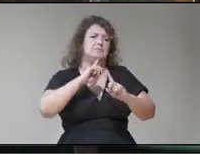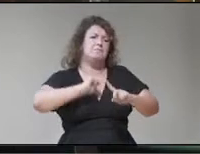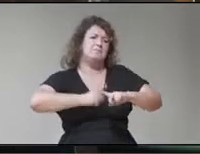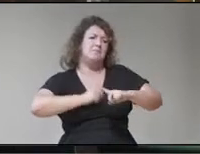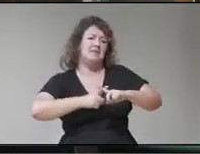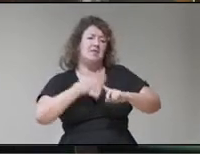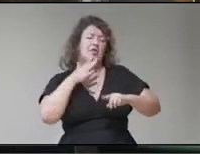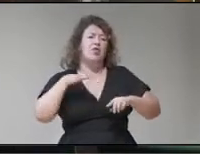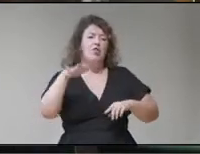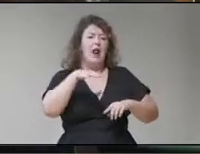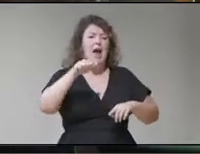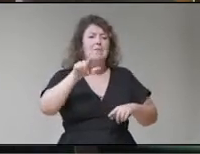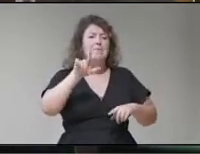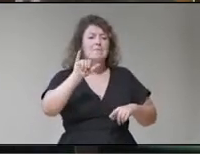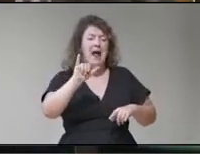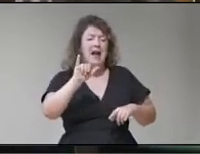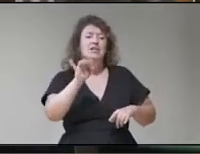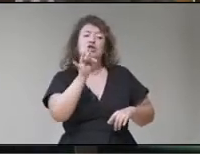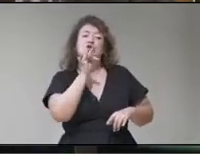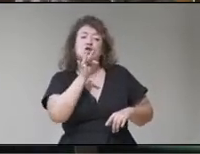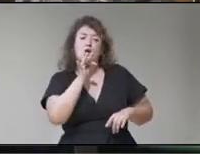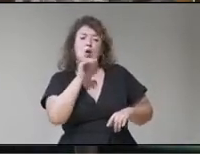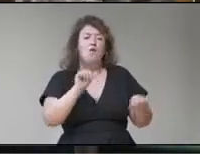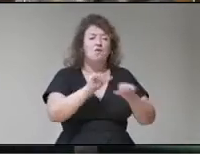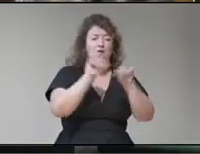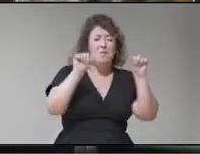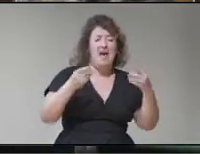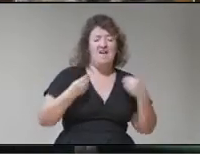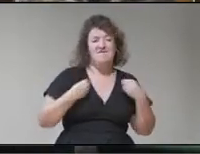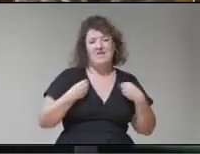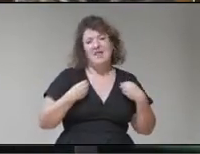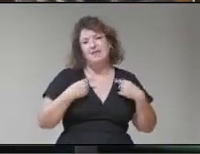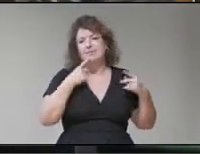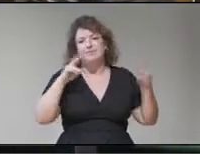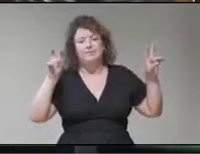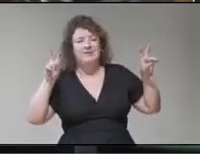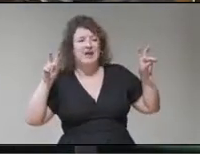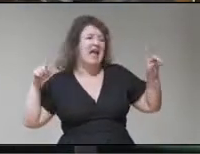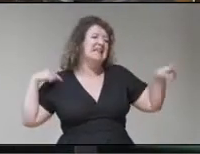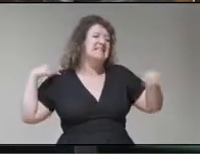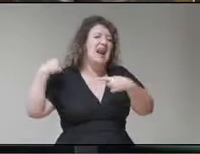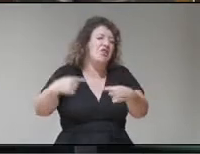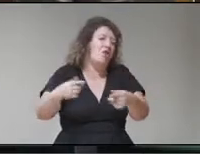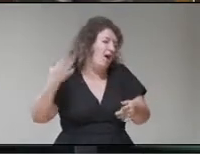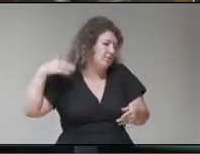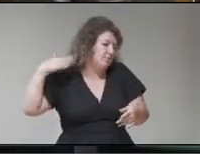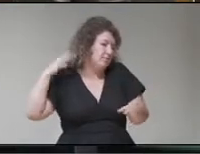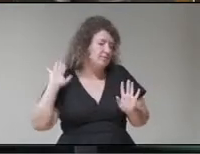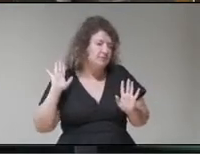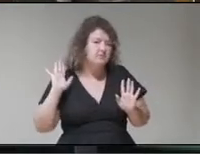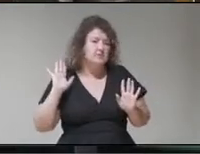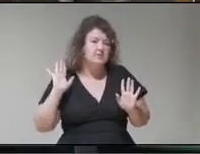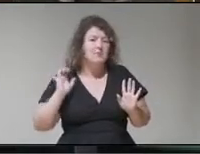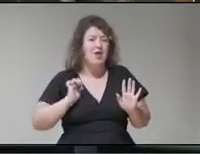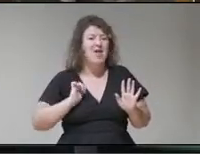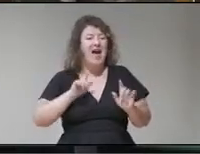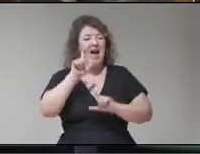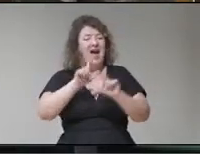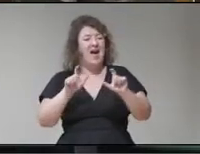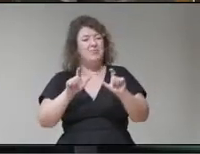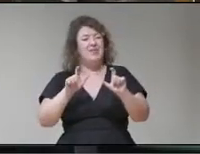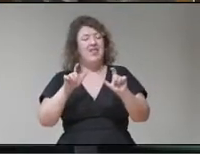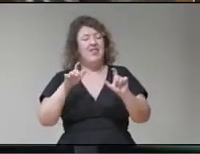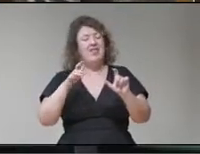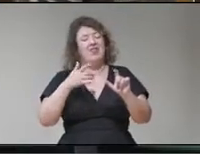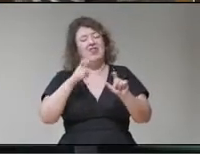gente de Mali, que todavía tenía un modo de vida, pues vamos a decir, tradicional, pero que ya había entrado en contacto con la